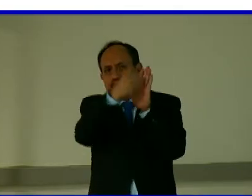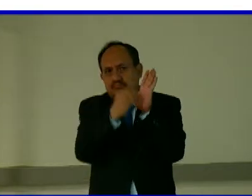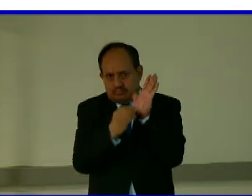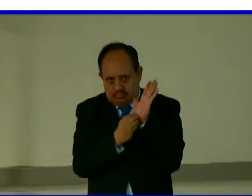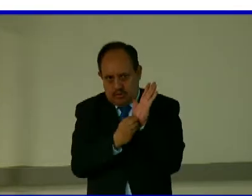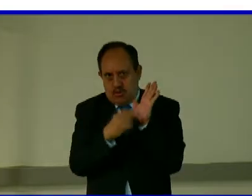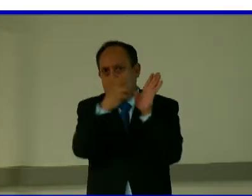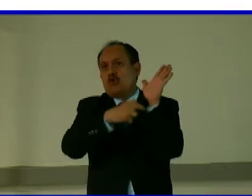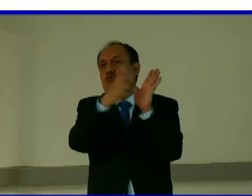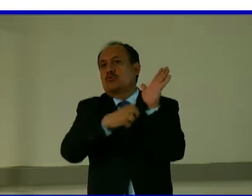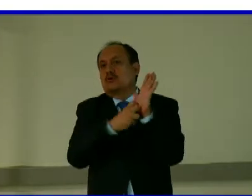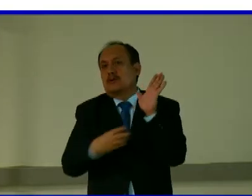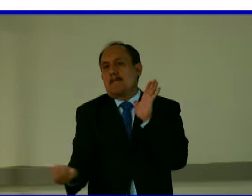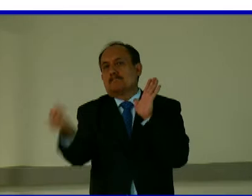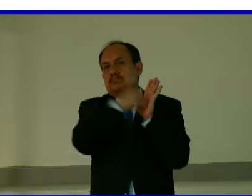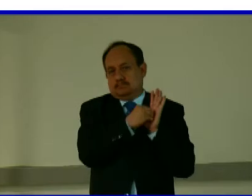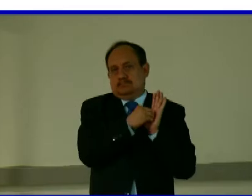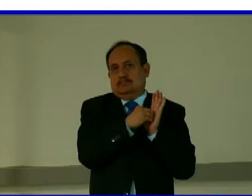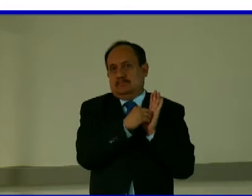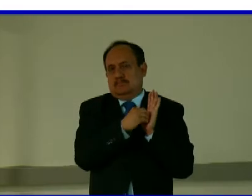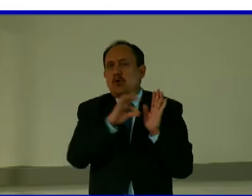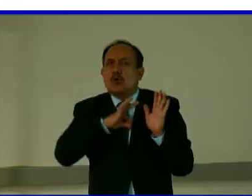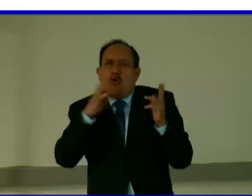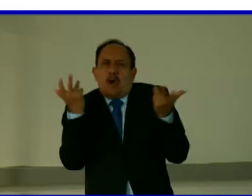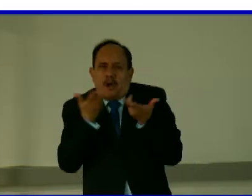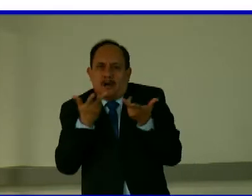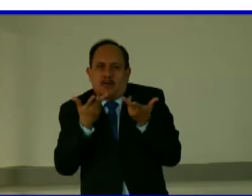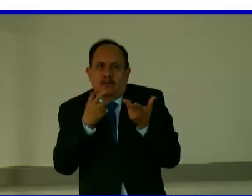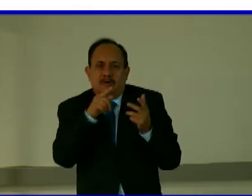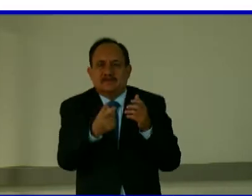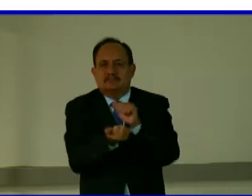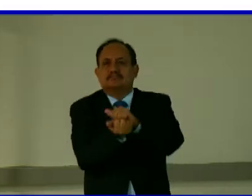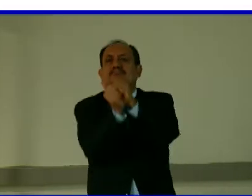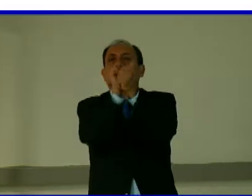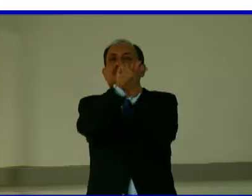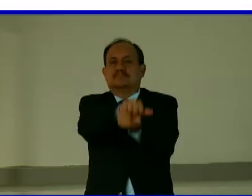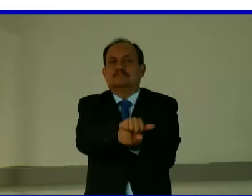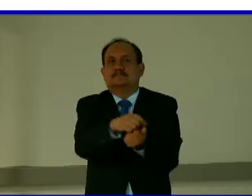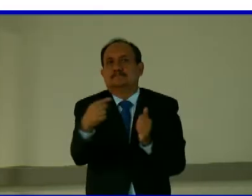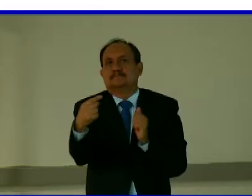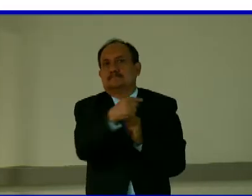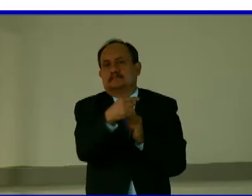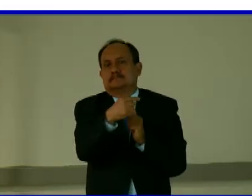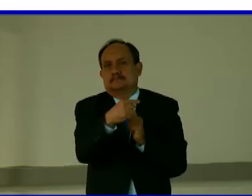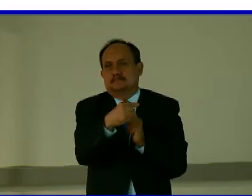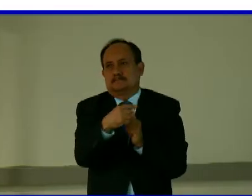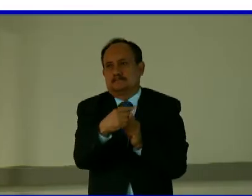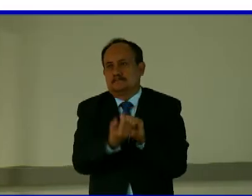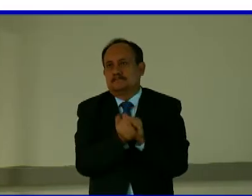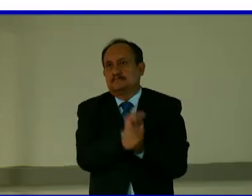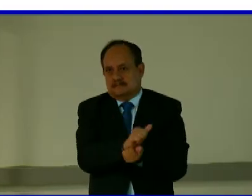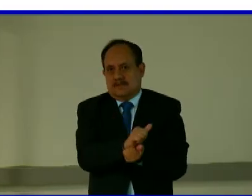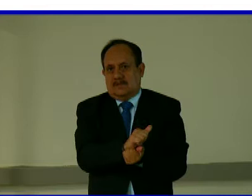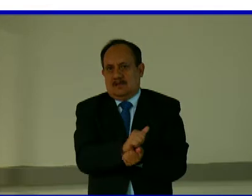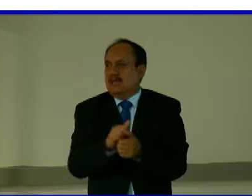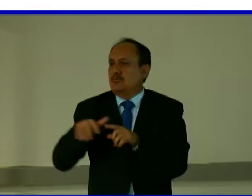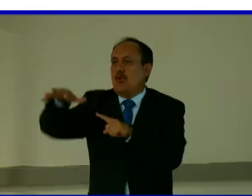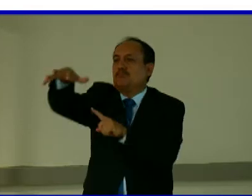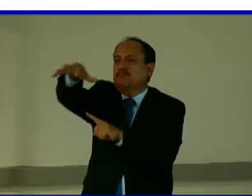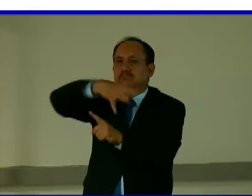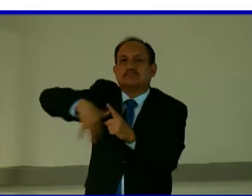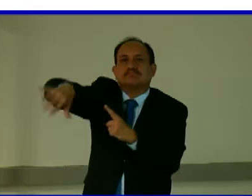en acomodación lo que hago es que adapto el medio